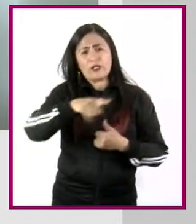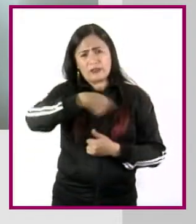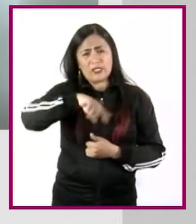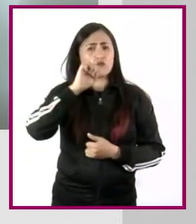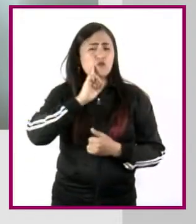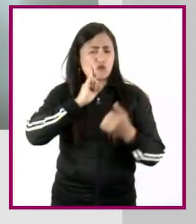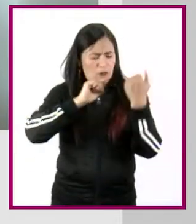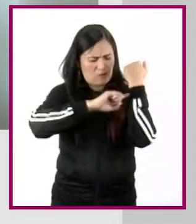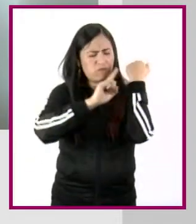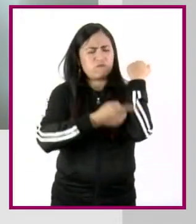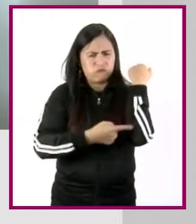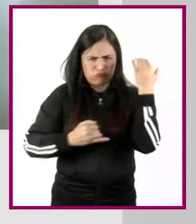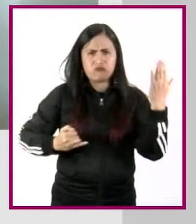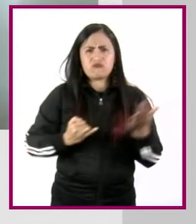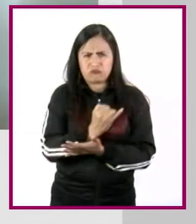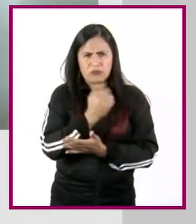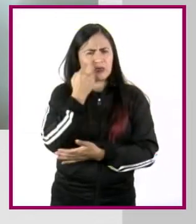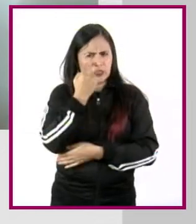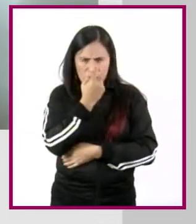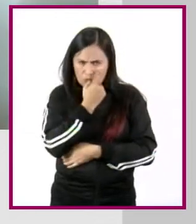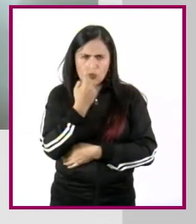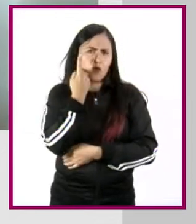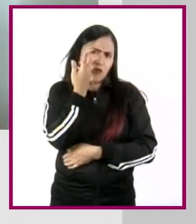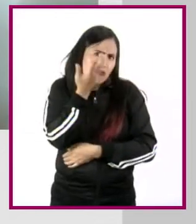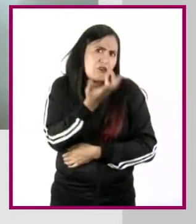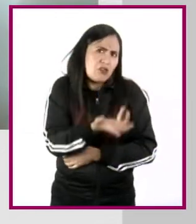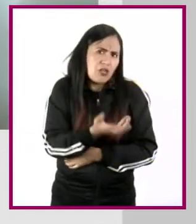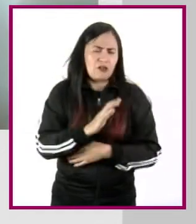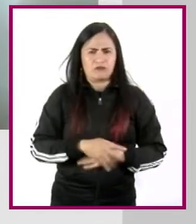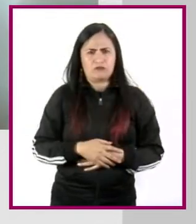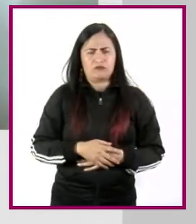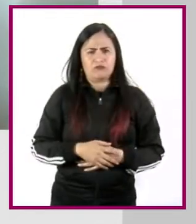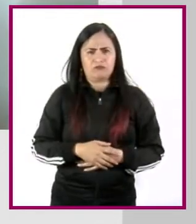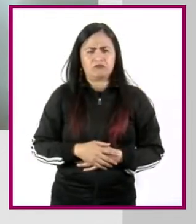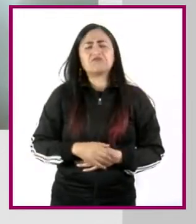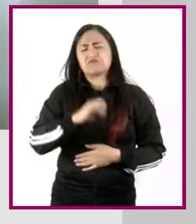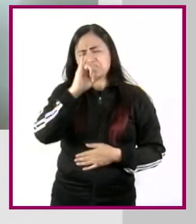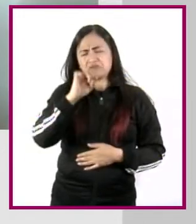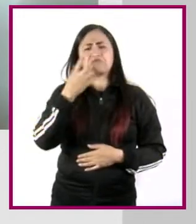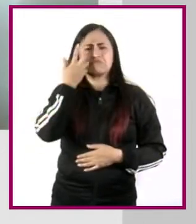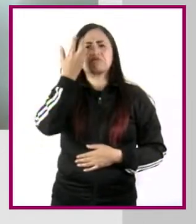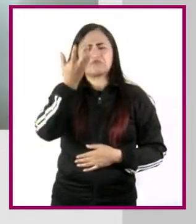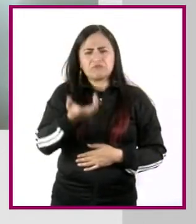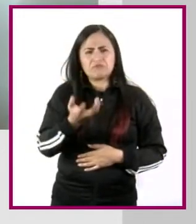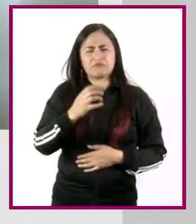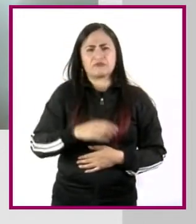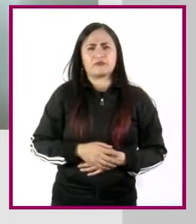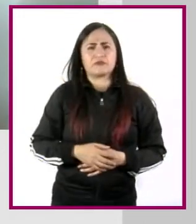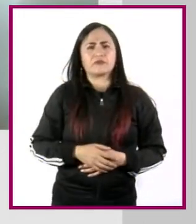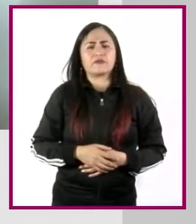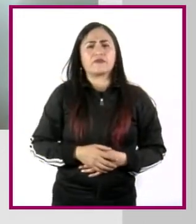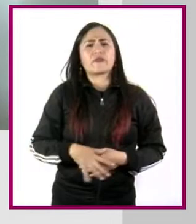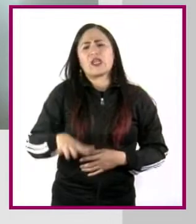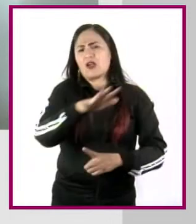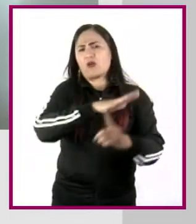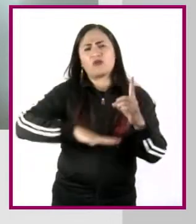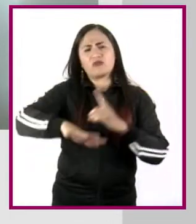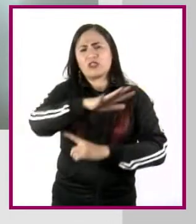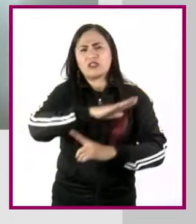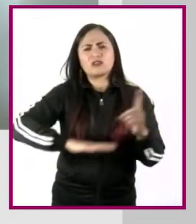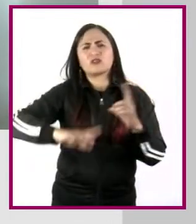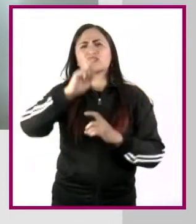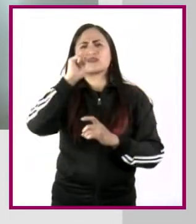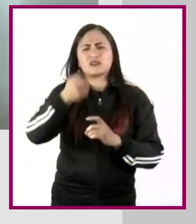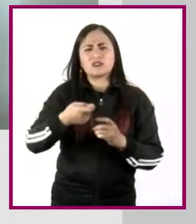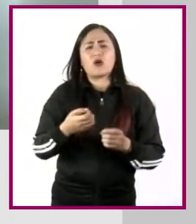que son embarazos deseados, quizá no planificados, pero sí deseados, y que esto también tiene que ver con contextos diferenciados